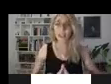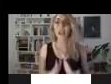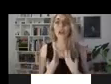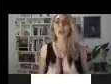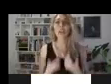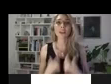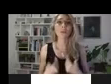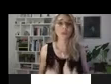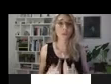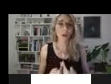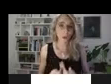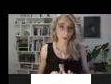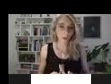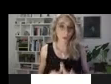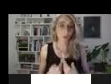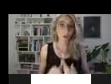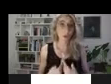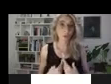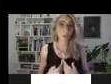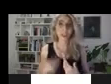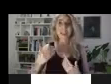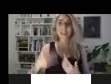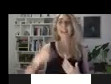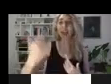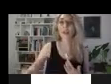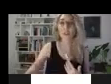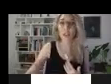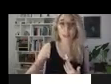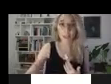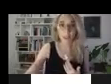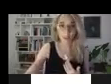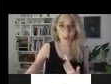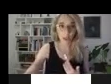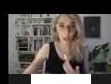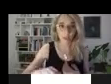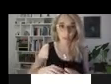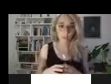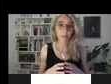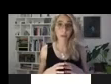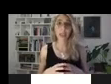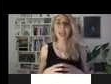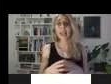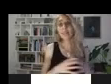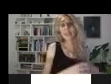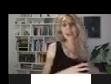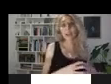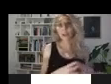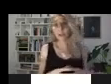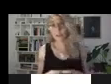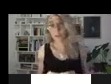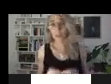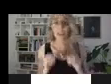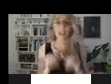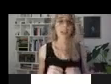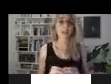preguntarnos acerca de dónde estamos situados nosotros mismos y hacia dónde queremos llegar. El